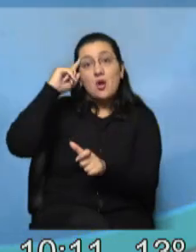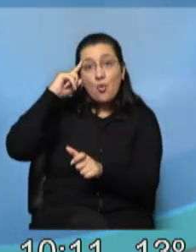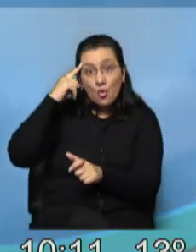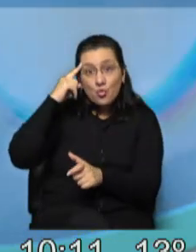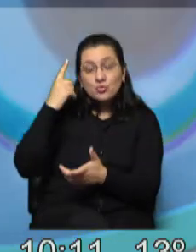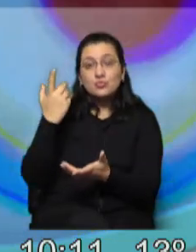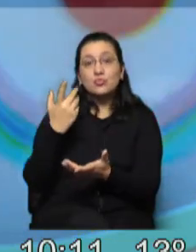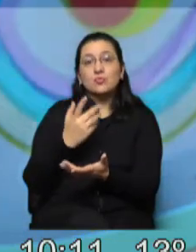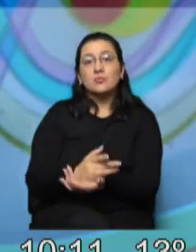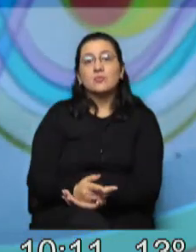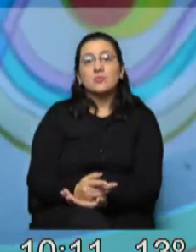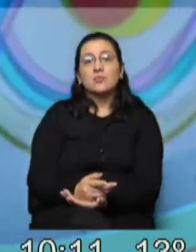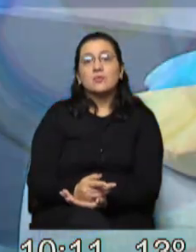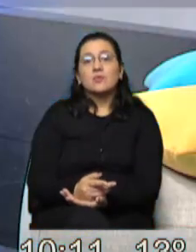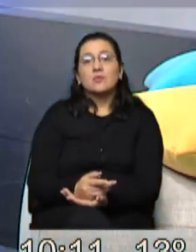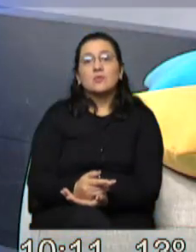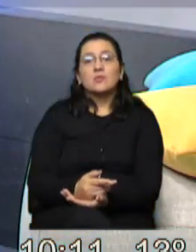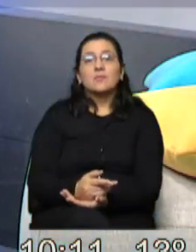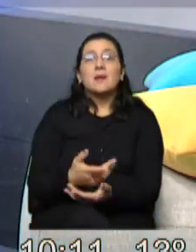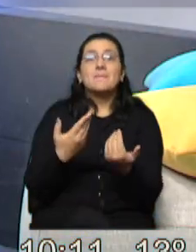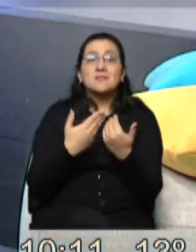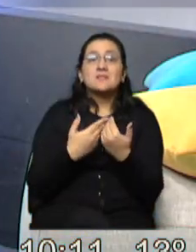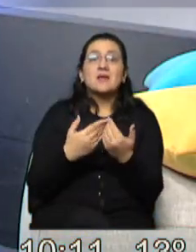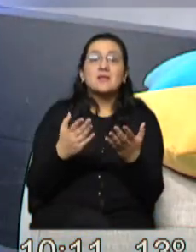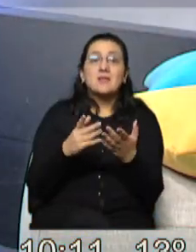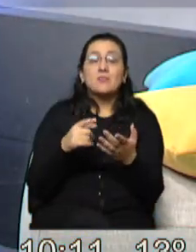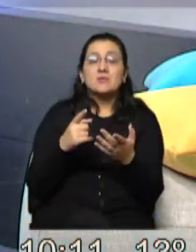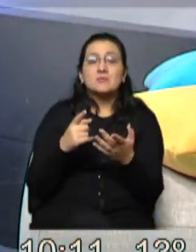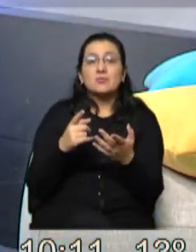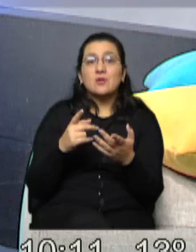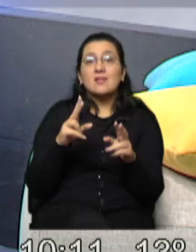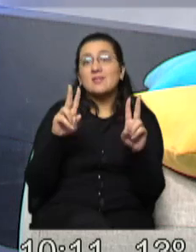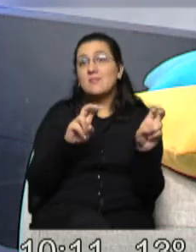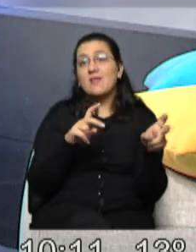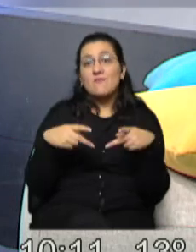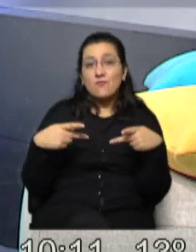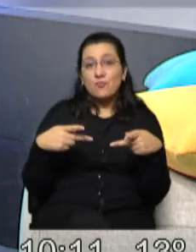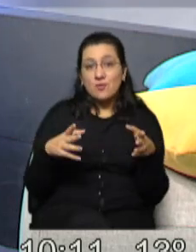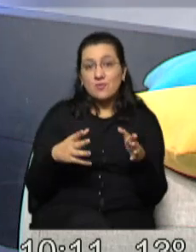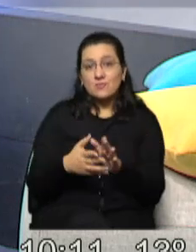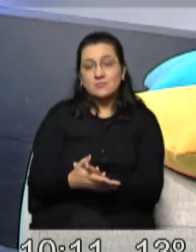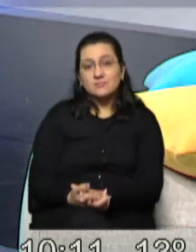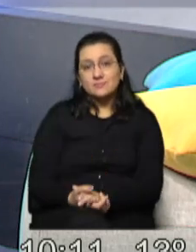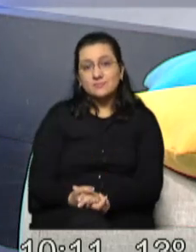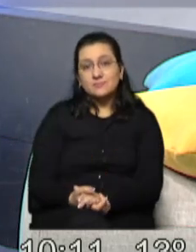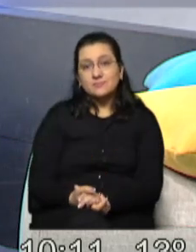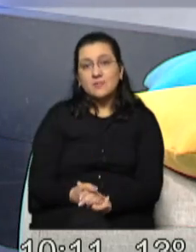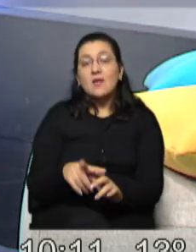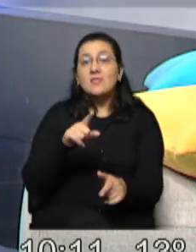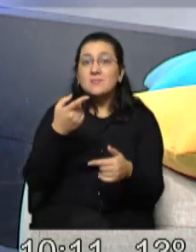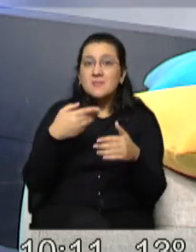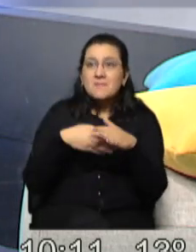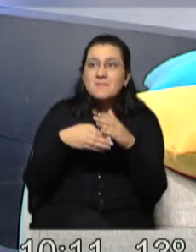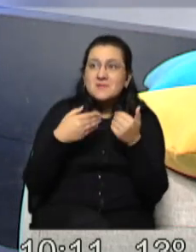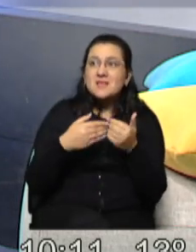esa, para entrar a jugar al fútbol. No por un diagnóstico médico, sino por colarte a jugar al fútbol ahí,